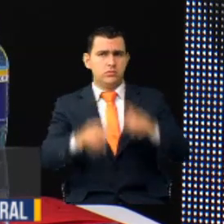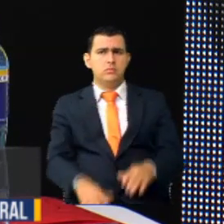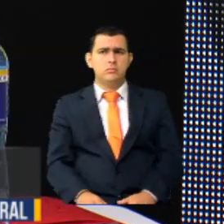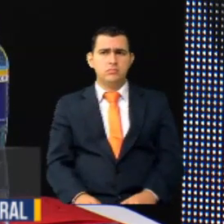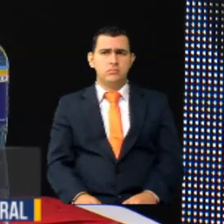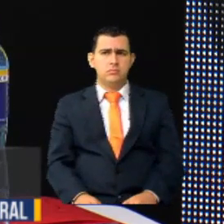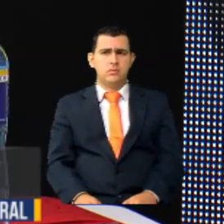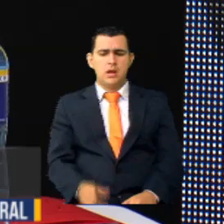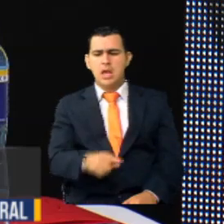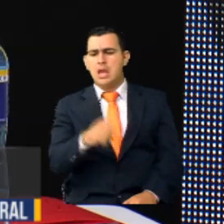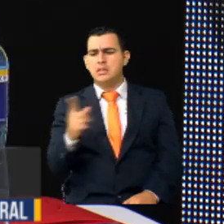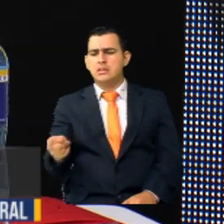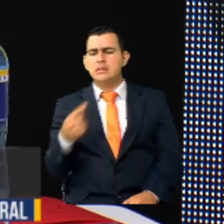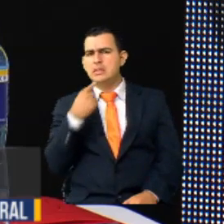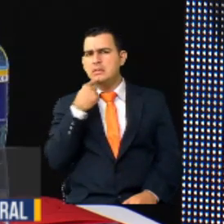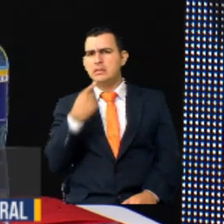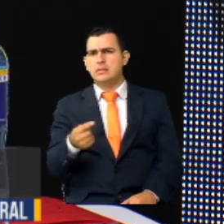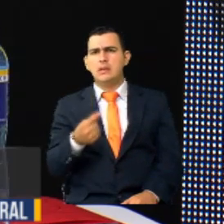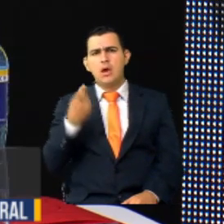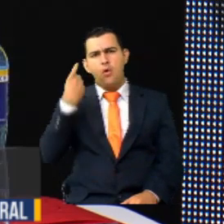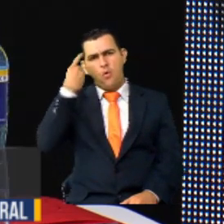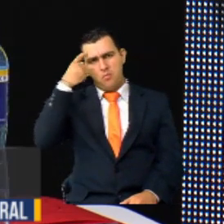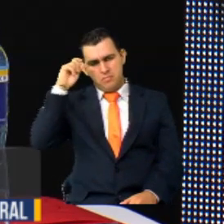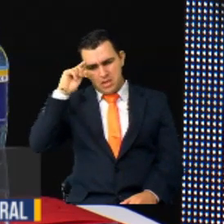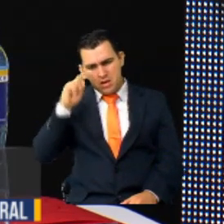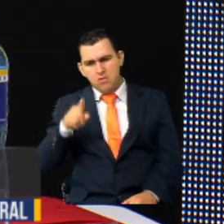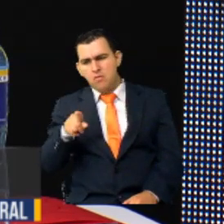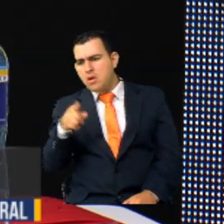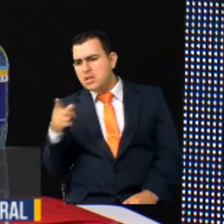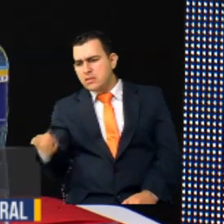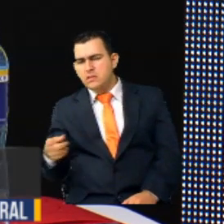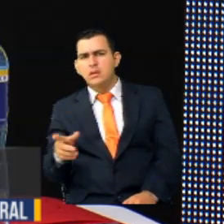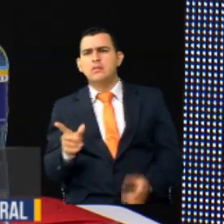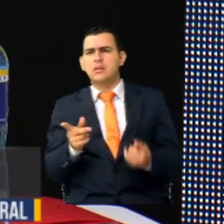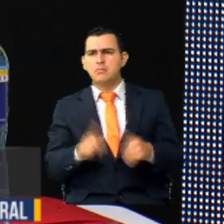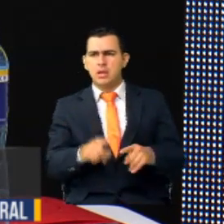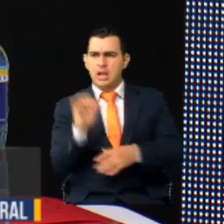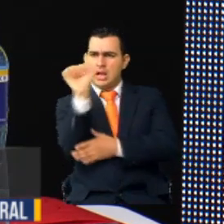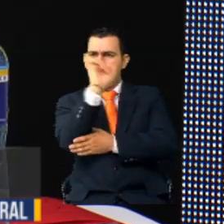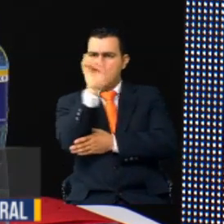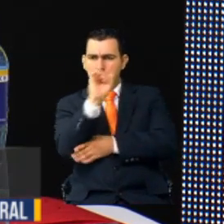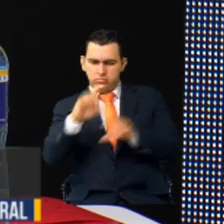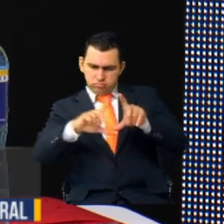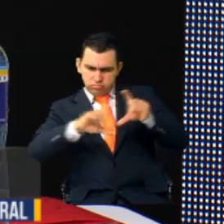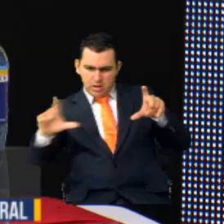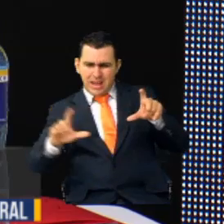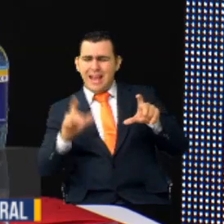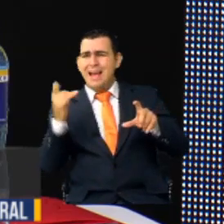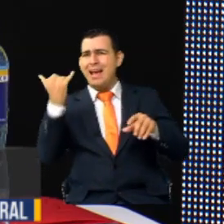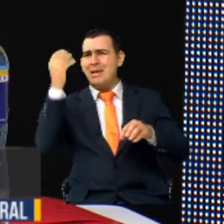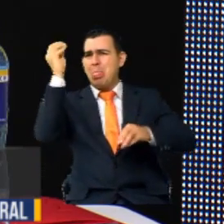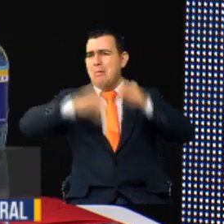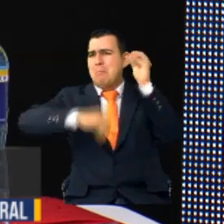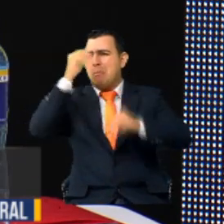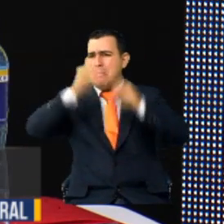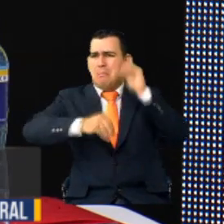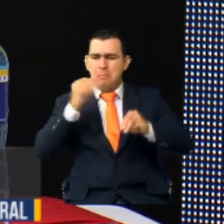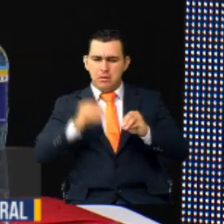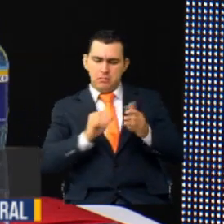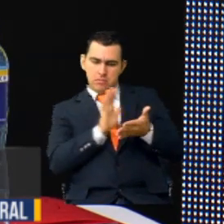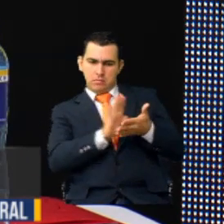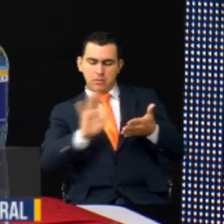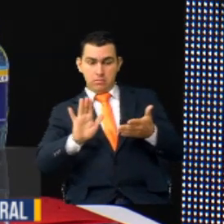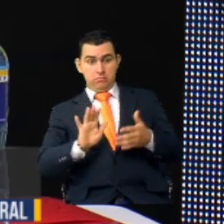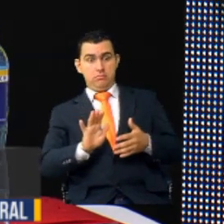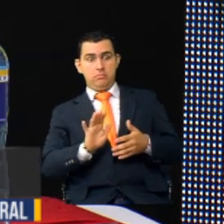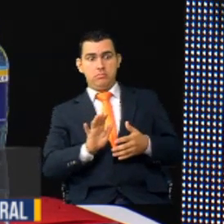decía ahí al lado del candidato a la gobernación y tenía una parte de nosotros, pero en las redes se hace tantos montajes que uno queda